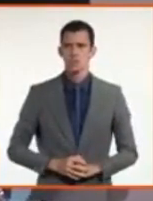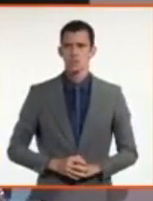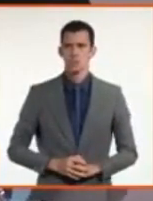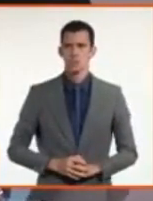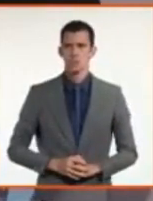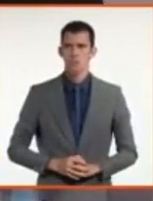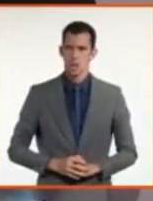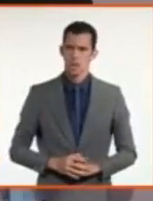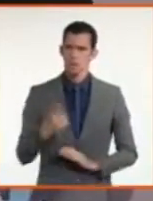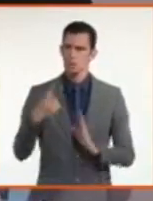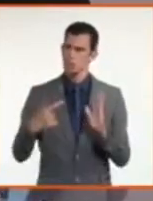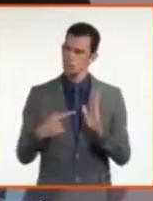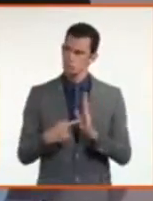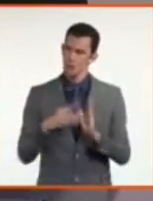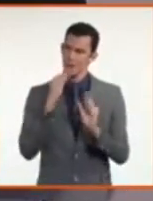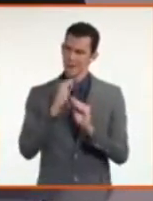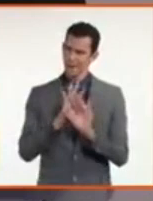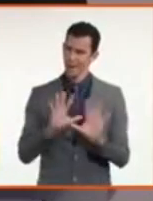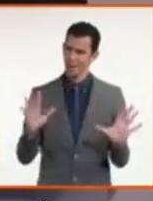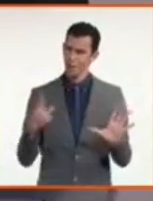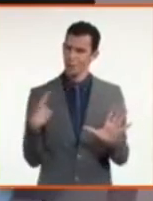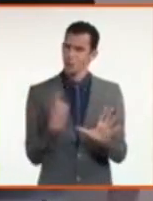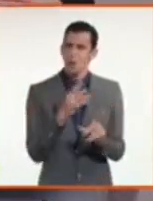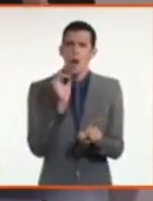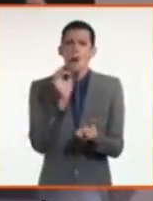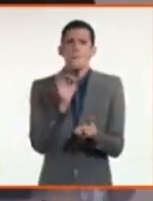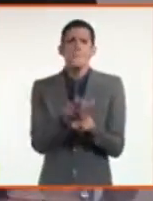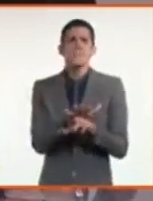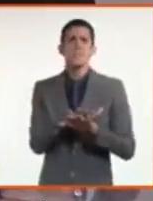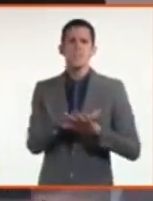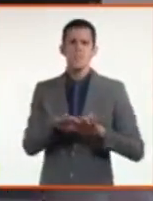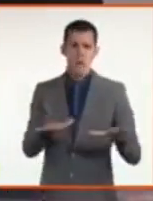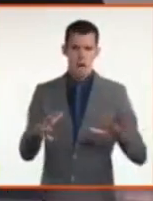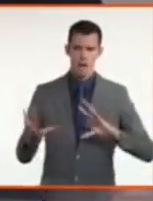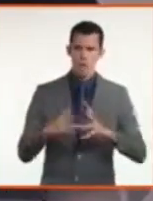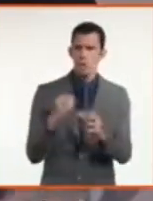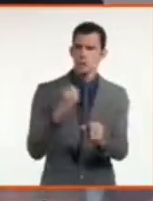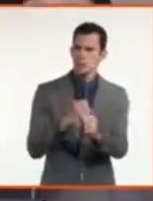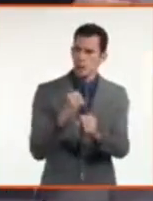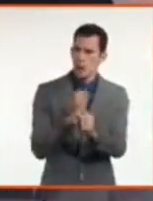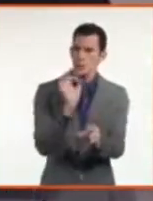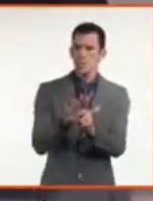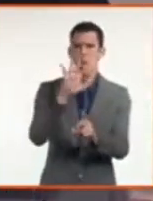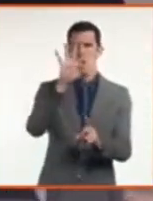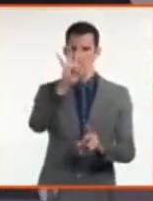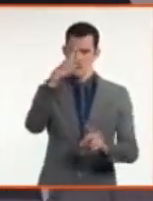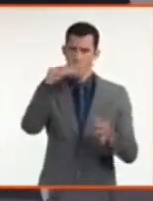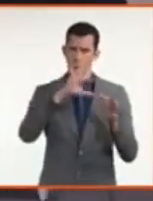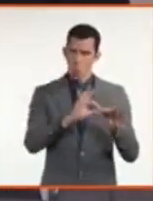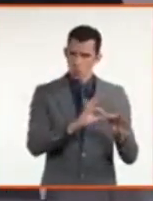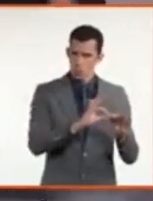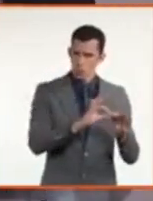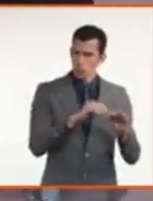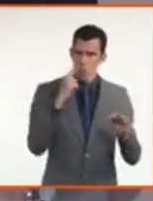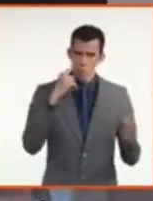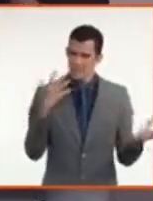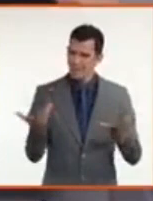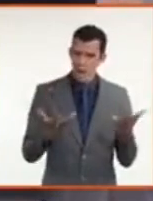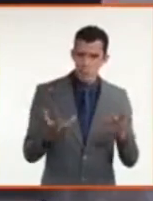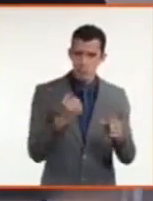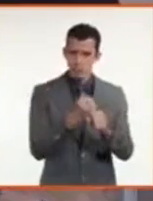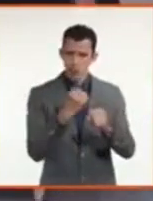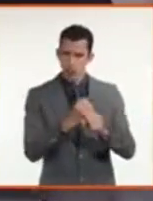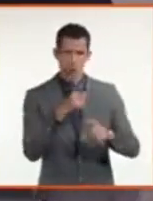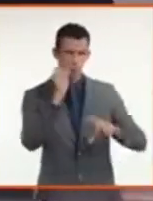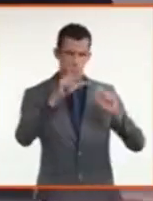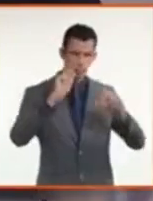se hace un elemento que desde el día 4 agosto arrancamos con la compra ya 23 de agosto estamos arrancando con la venta vamos a